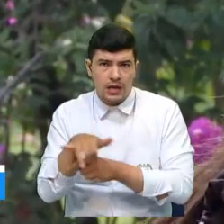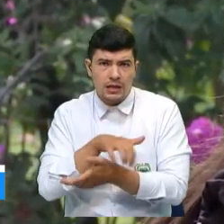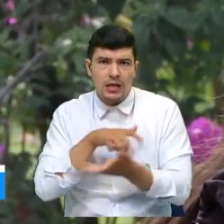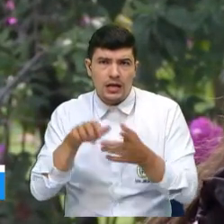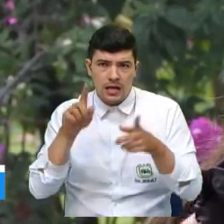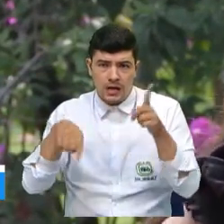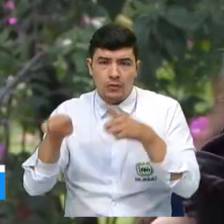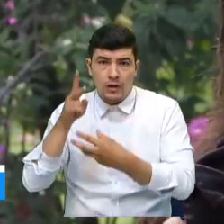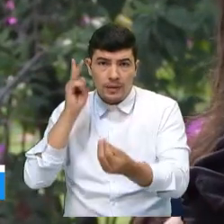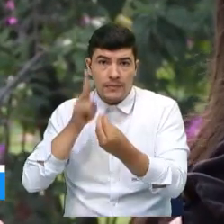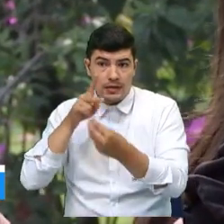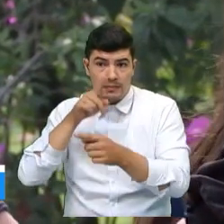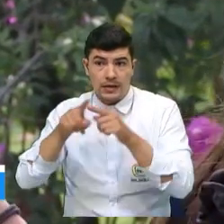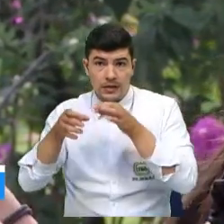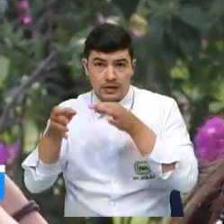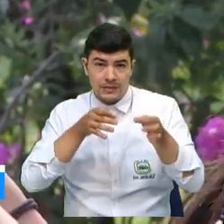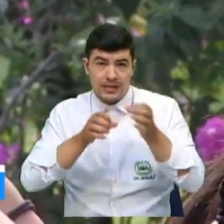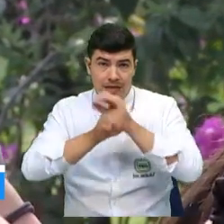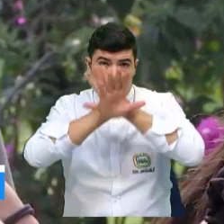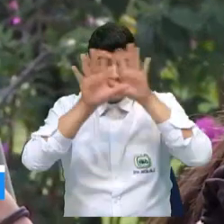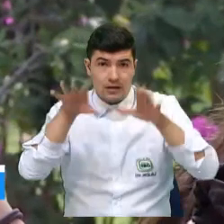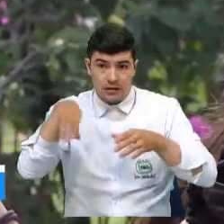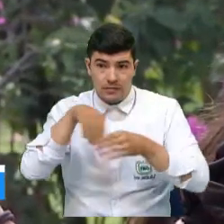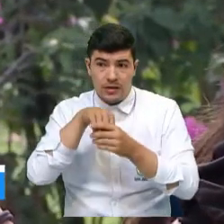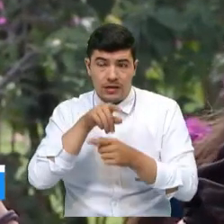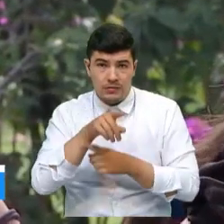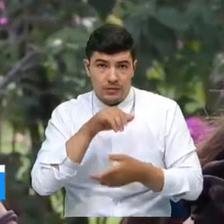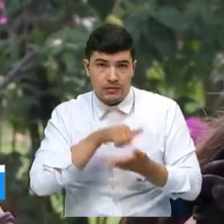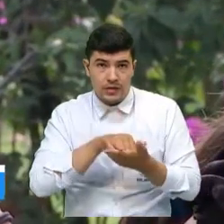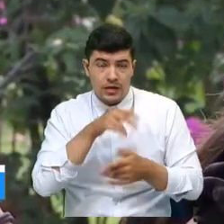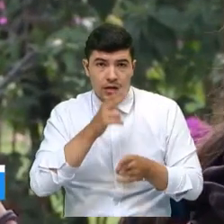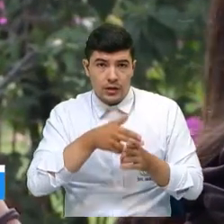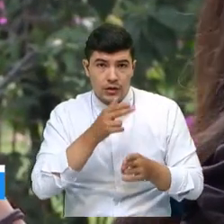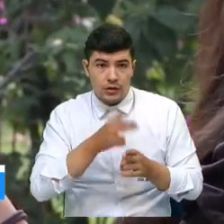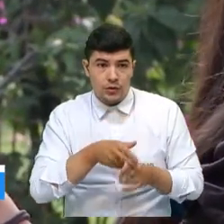víctimas, pero cabe aclarar que hay algo que se llama dentro de la parte